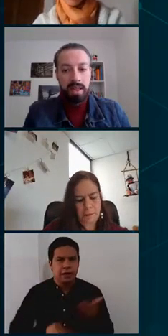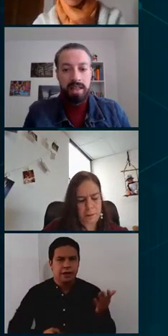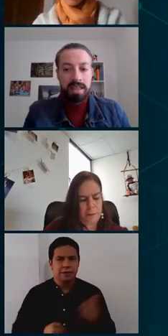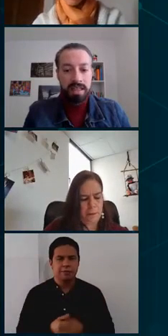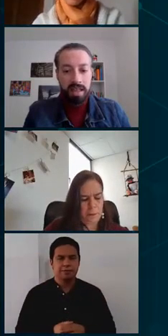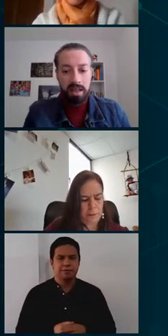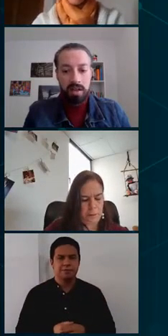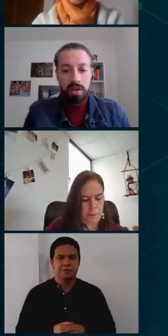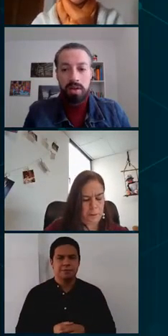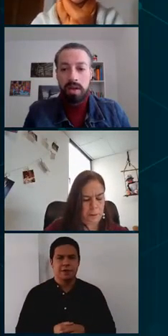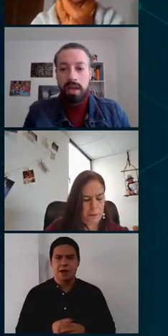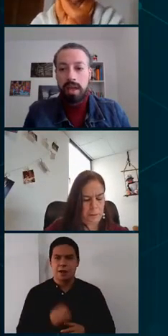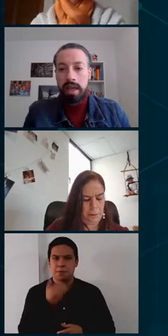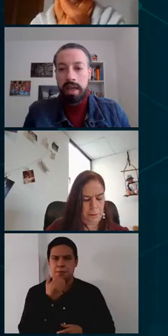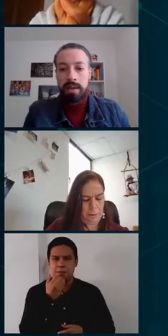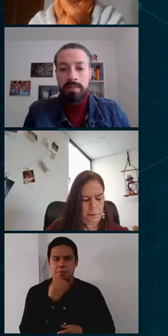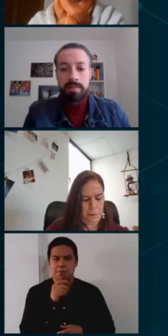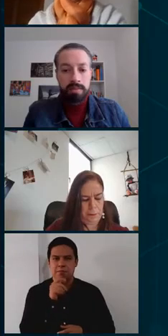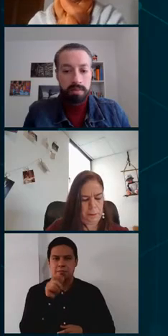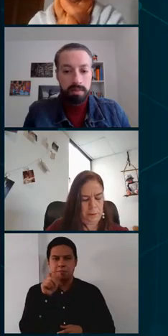puedan estar necesitando